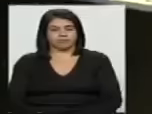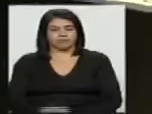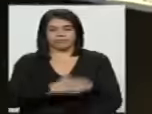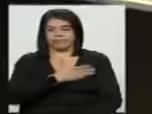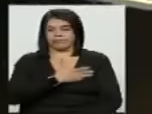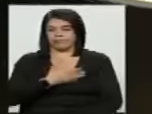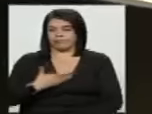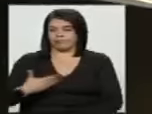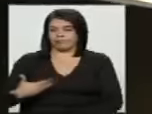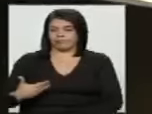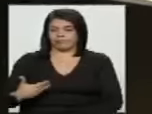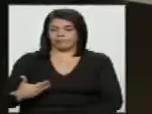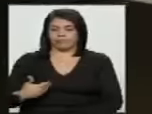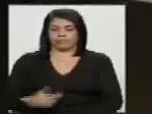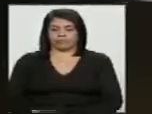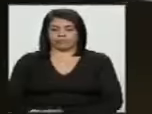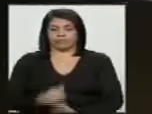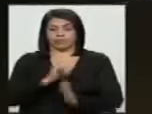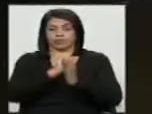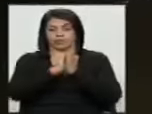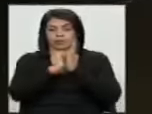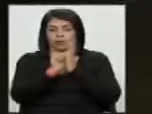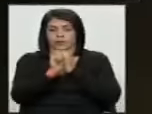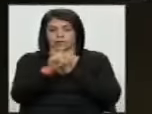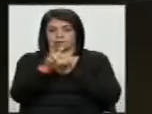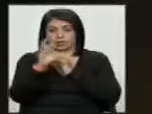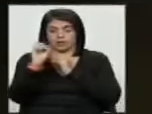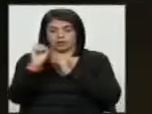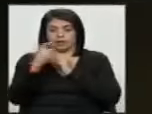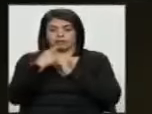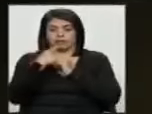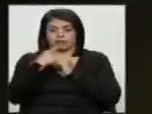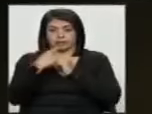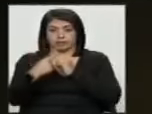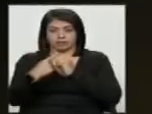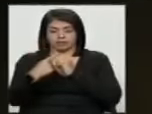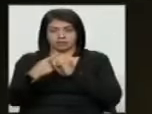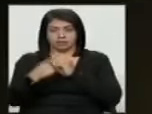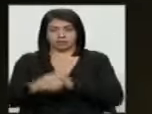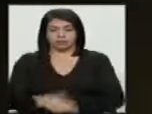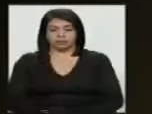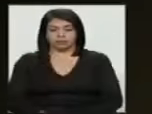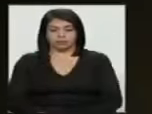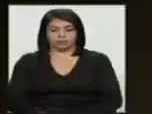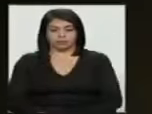Presidente, en el artículo 30 habla que